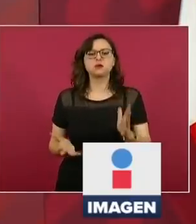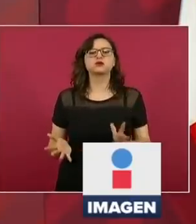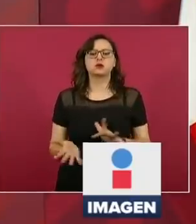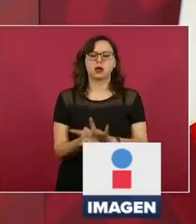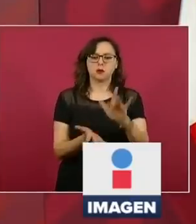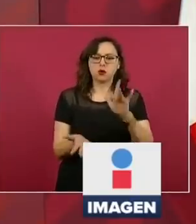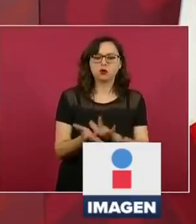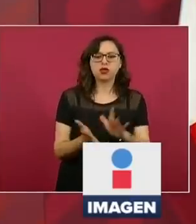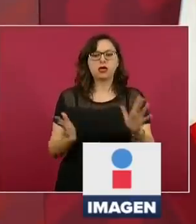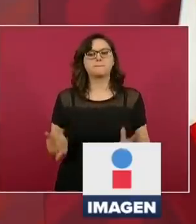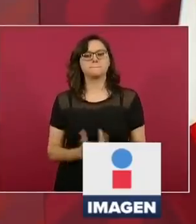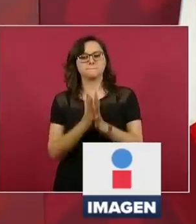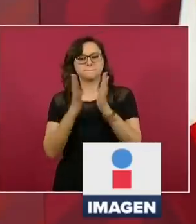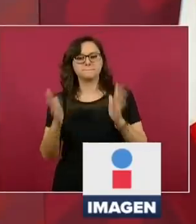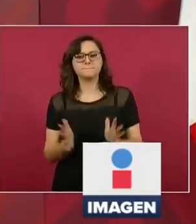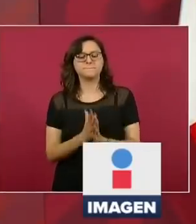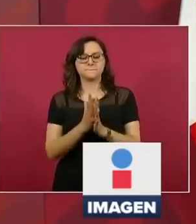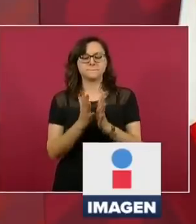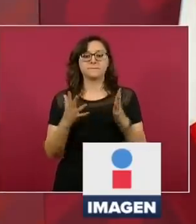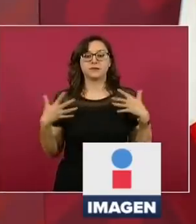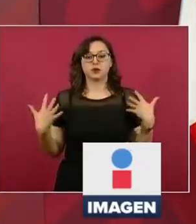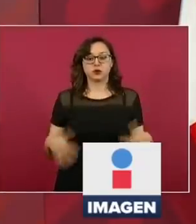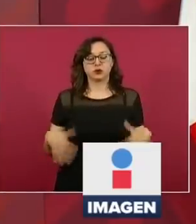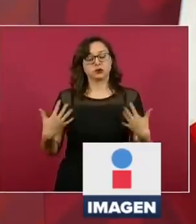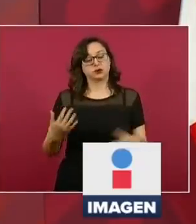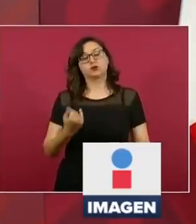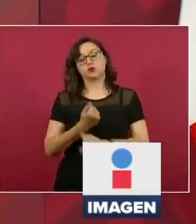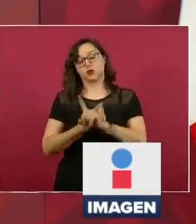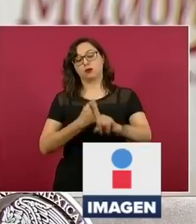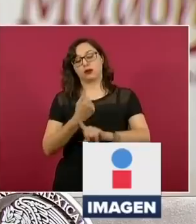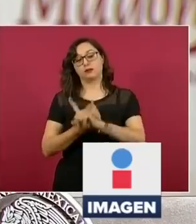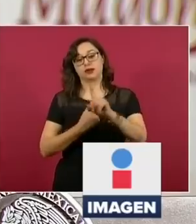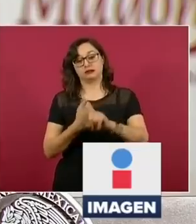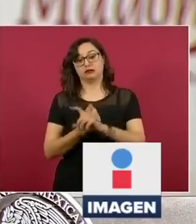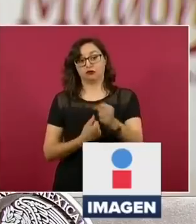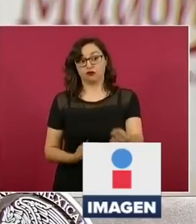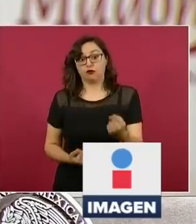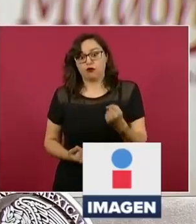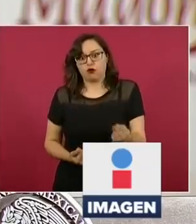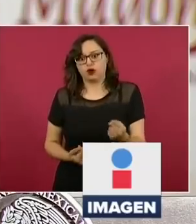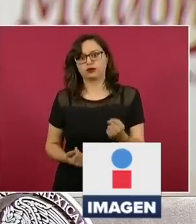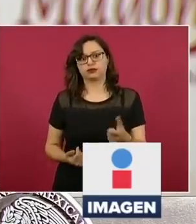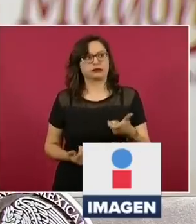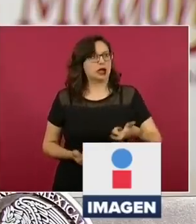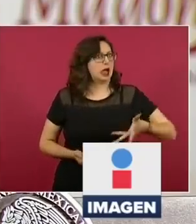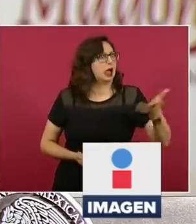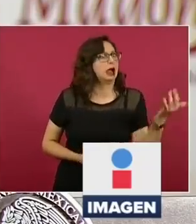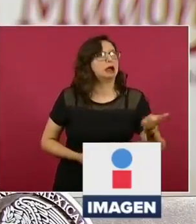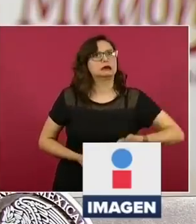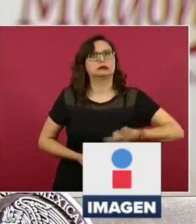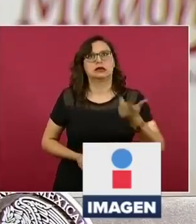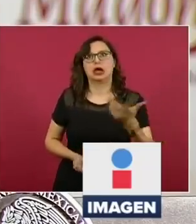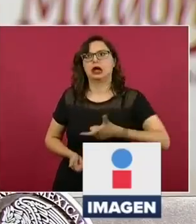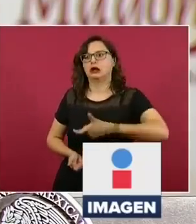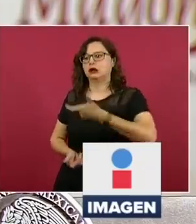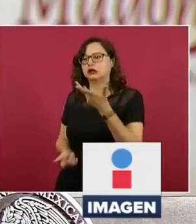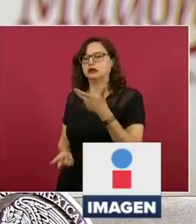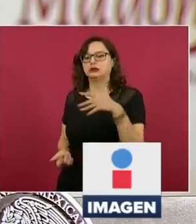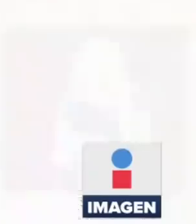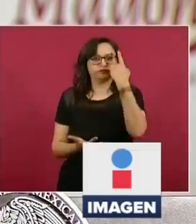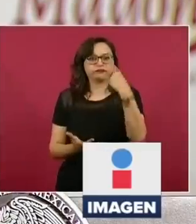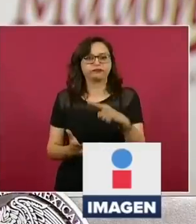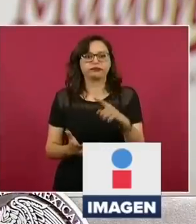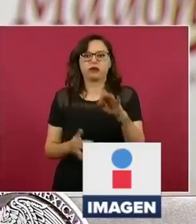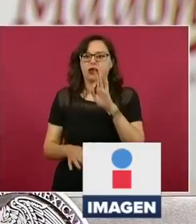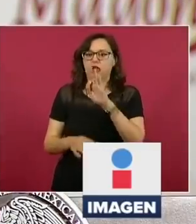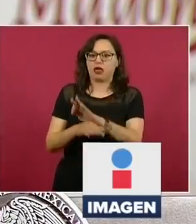mitigar esta fuerte inflación que estamos viviendo y que seguramente viene más